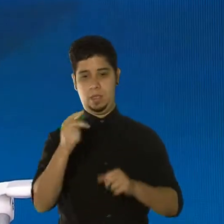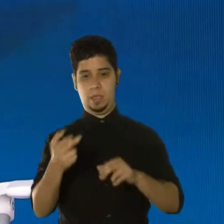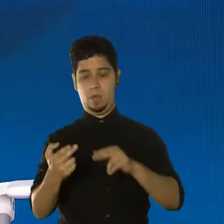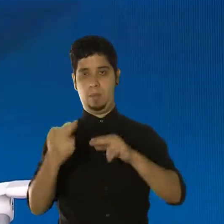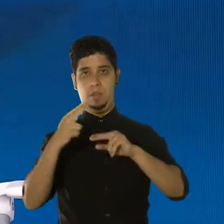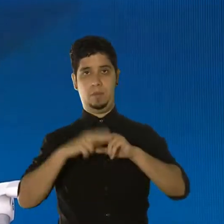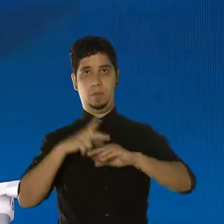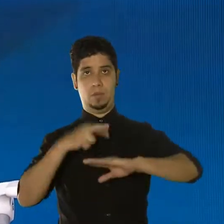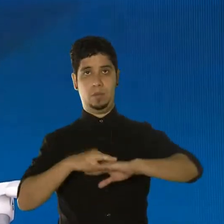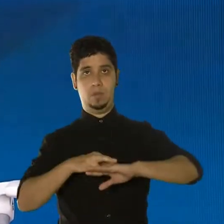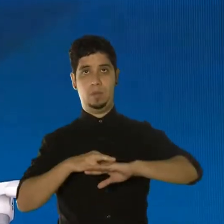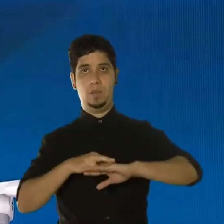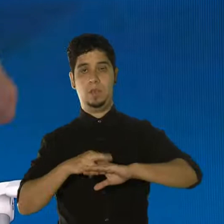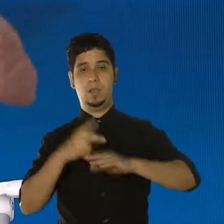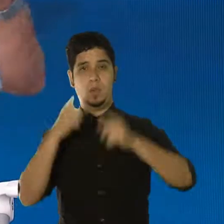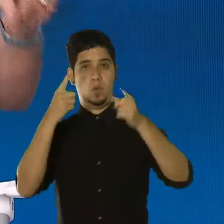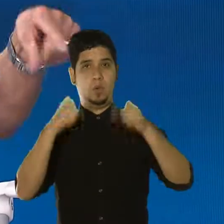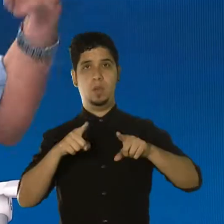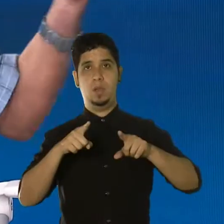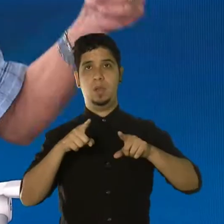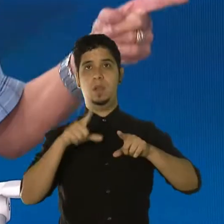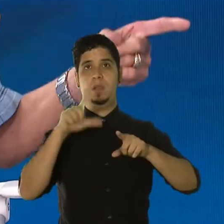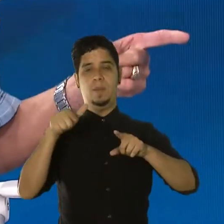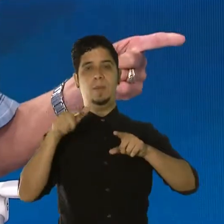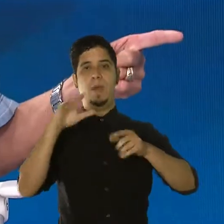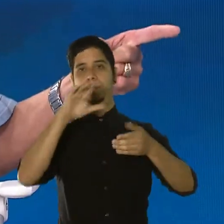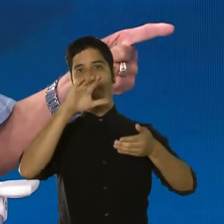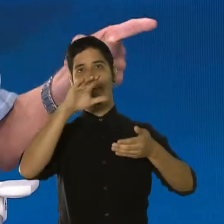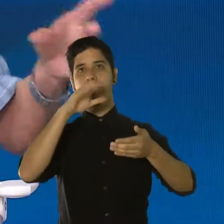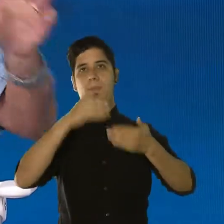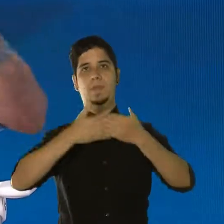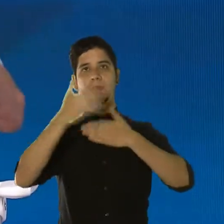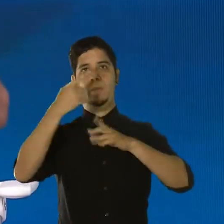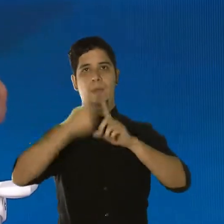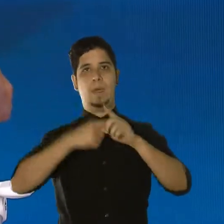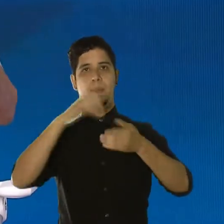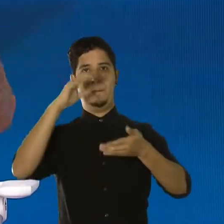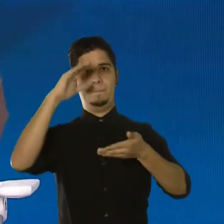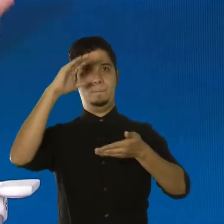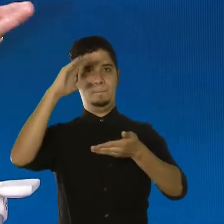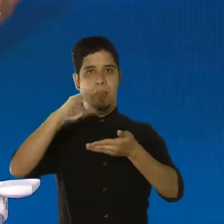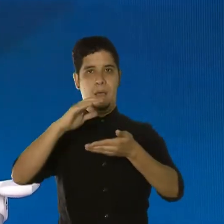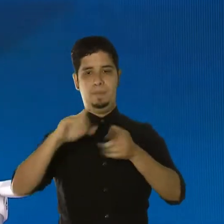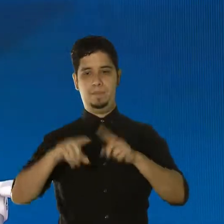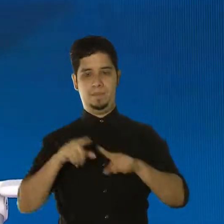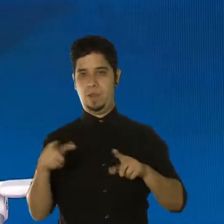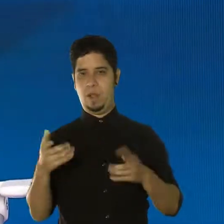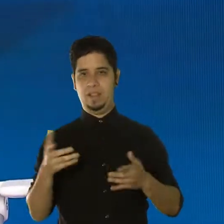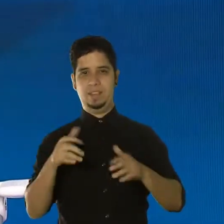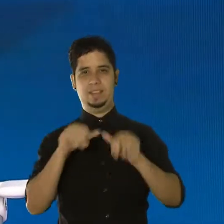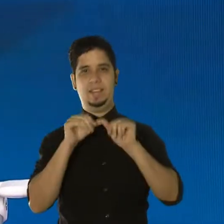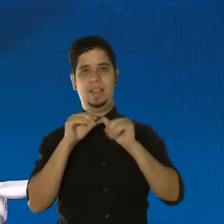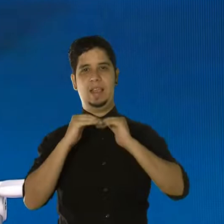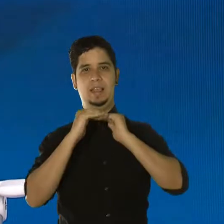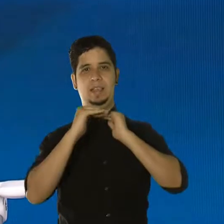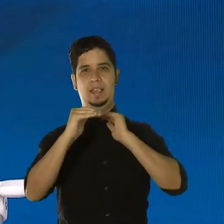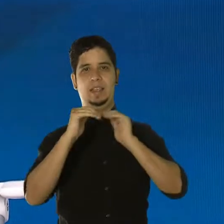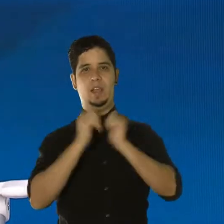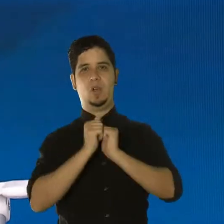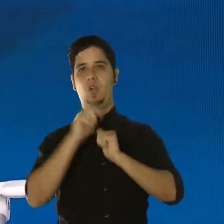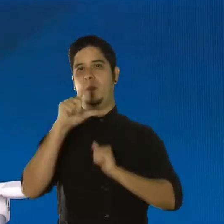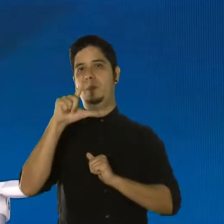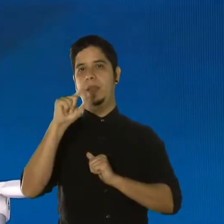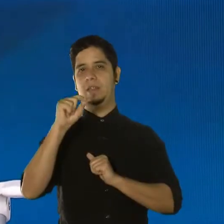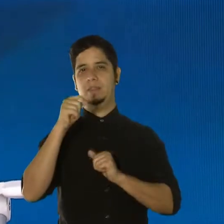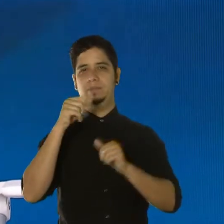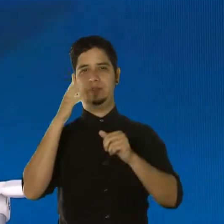Rico, pero ¿qué ocurre? Después vino la baja en el próximo mes y no ocurre nada. El consumidor se quedó con el alza en el